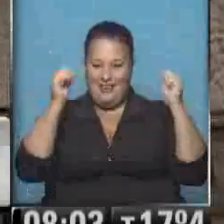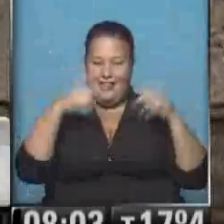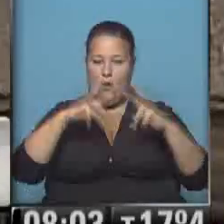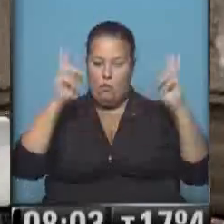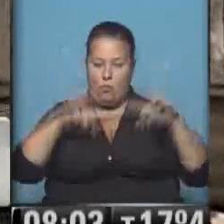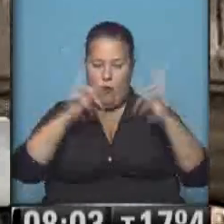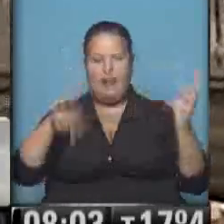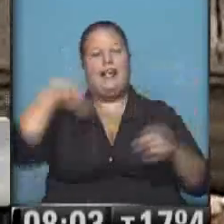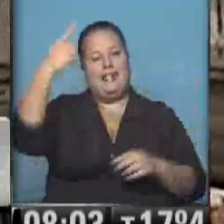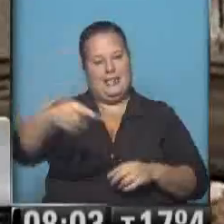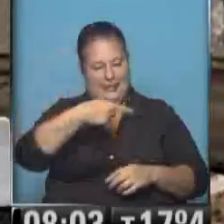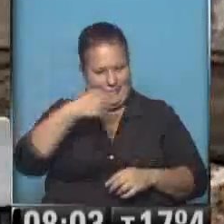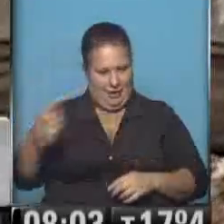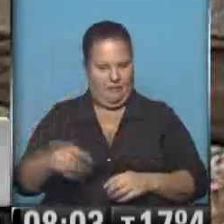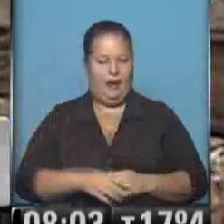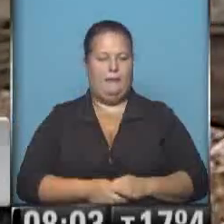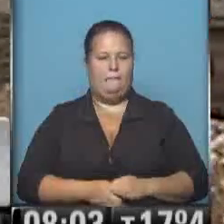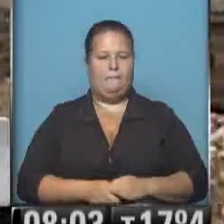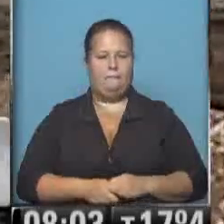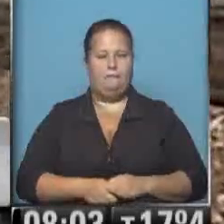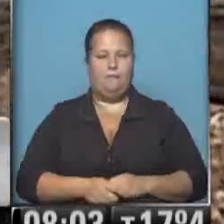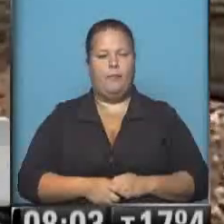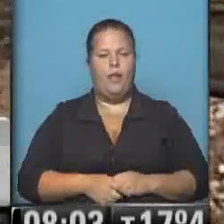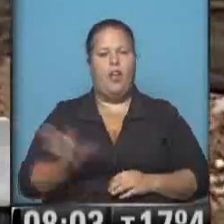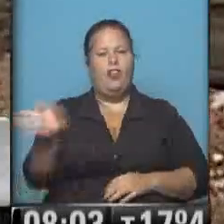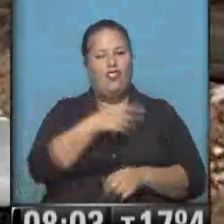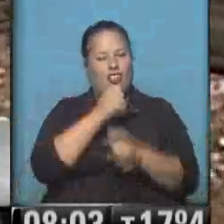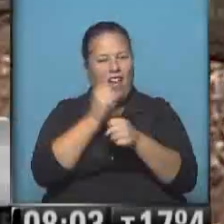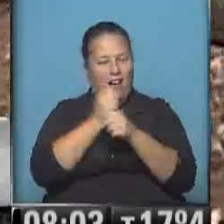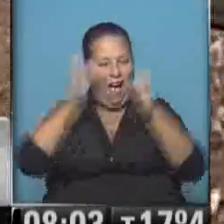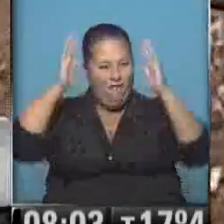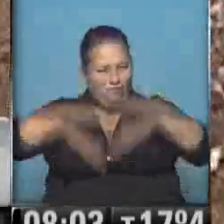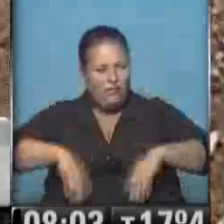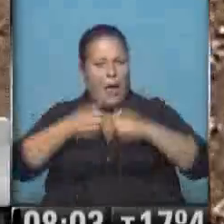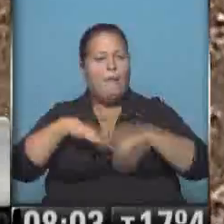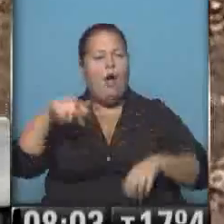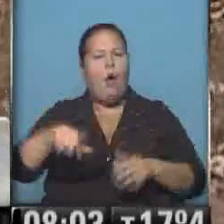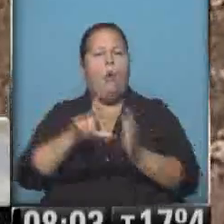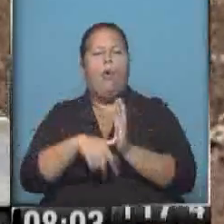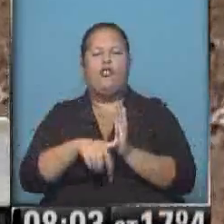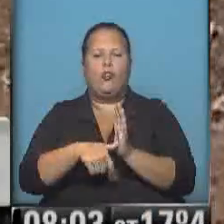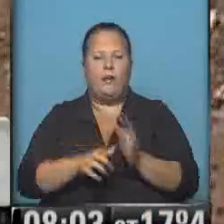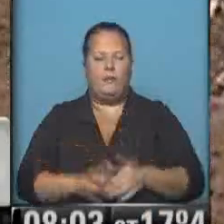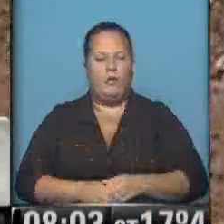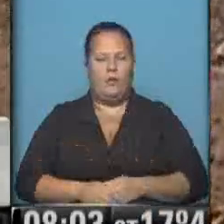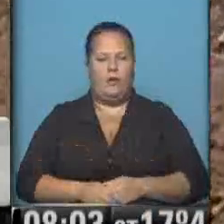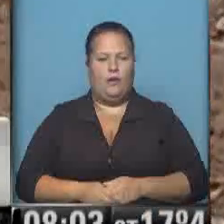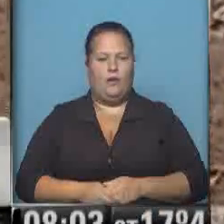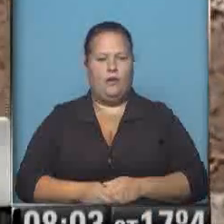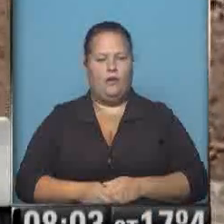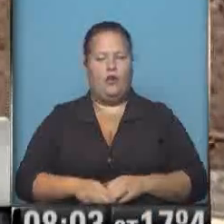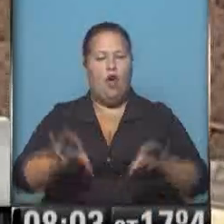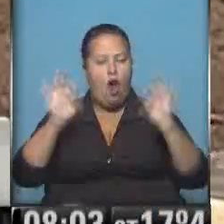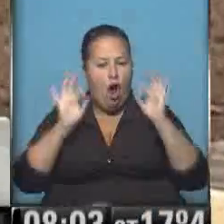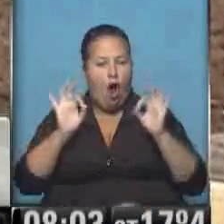A partir de la semana que viene. A partir de la semana que viene. Toda esta tarea de demolición que comenzó hoy, ¿cuánto les va a llevar?